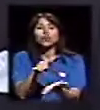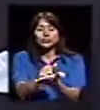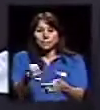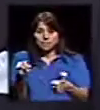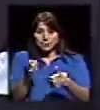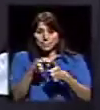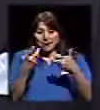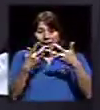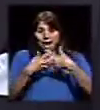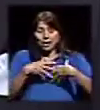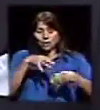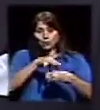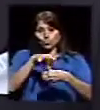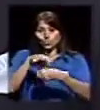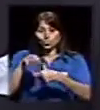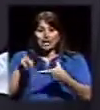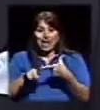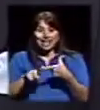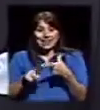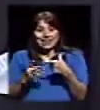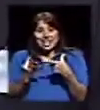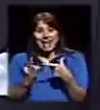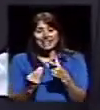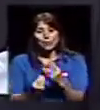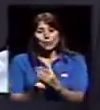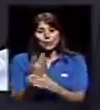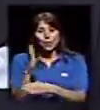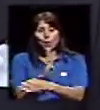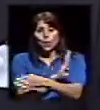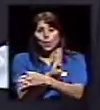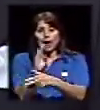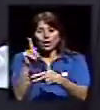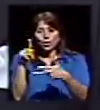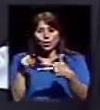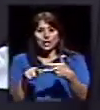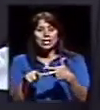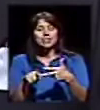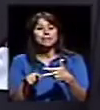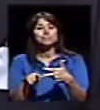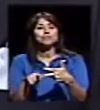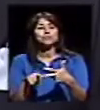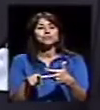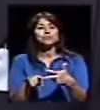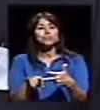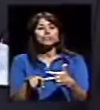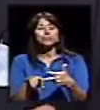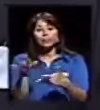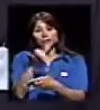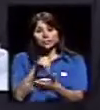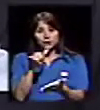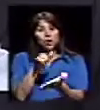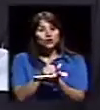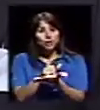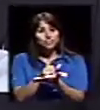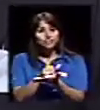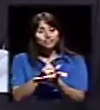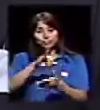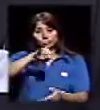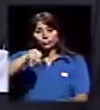serio de formación de un banco, y por supuesto, que es San José, que es Juan